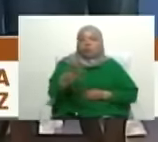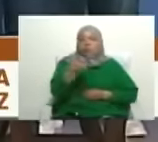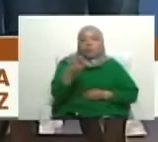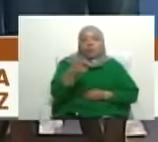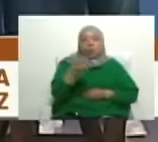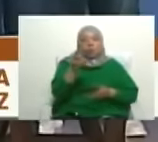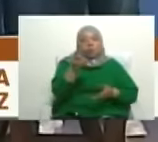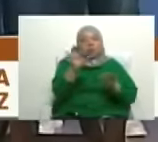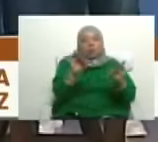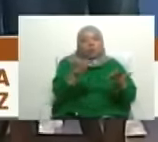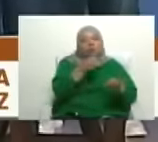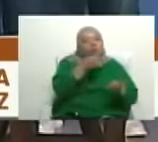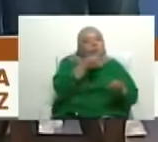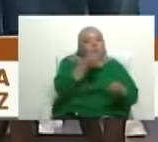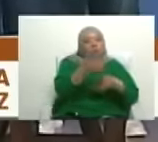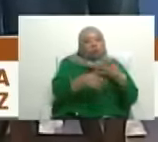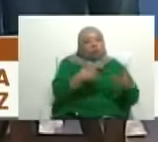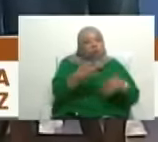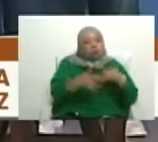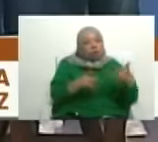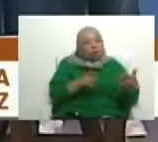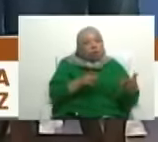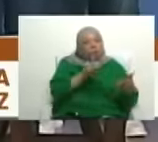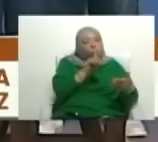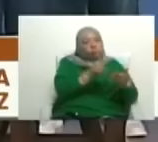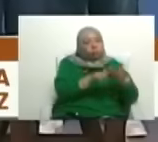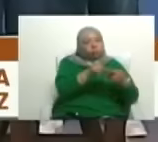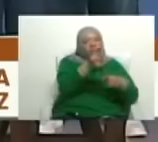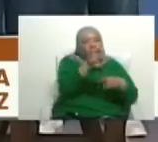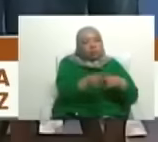pero siempre va a haber un periodista que va a hacer tal cosa.